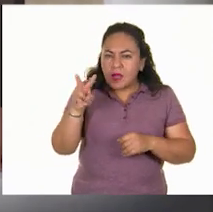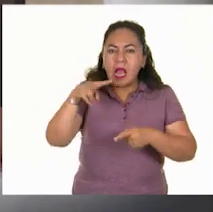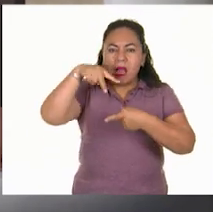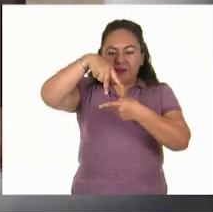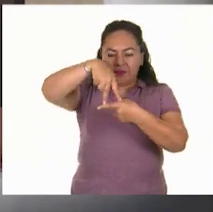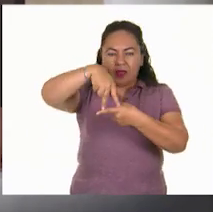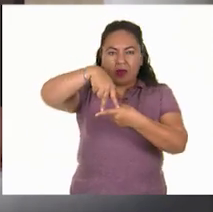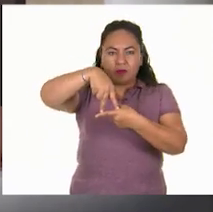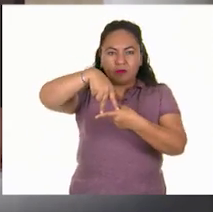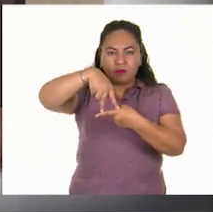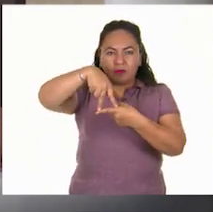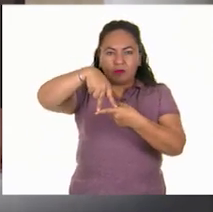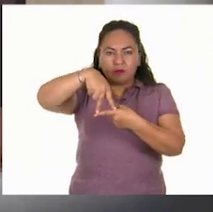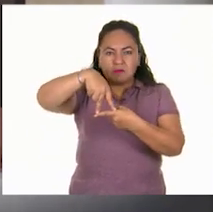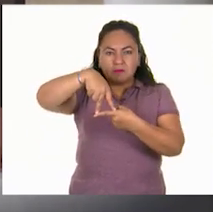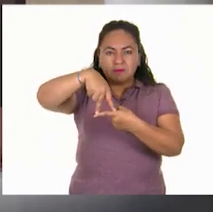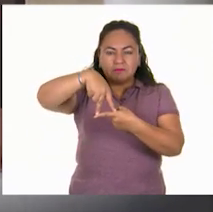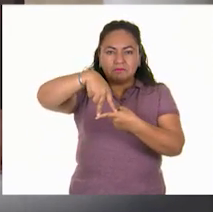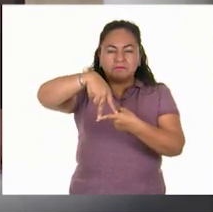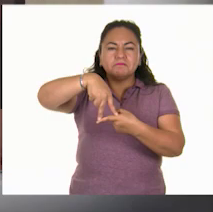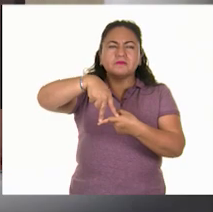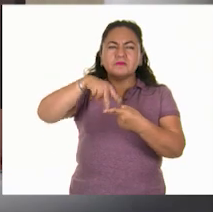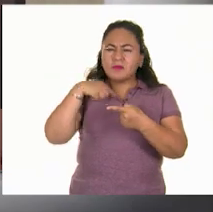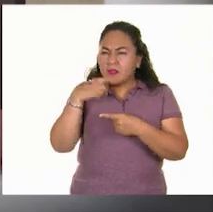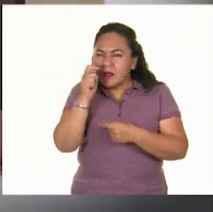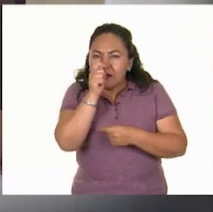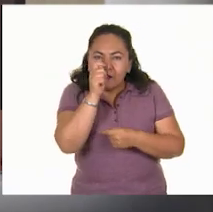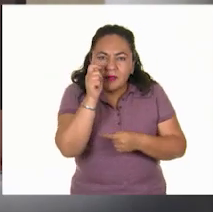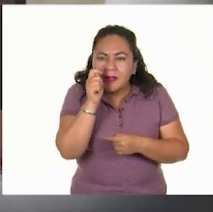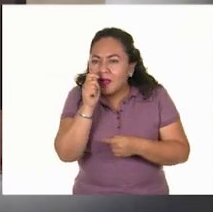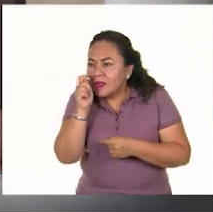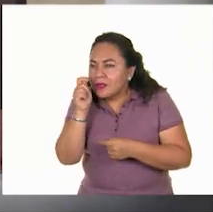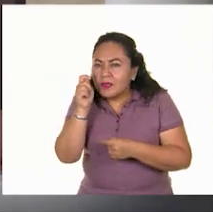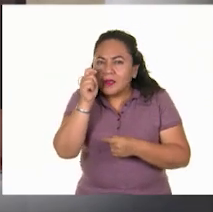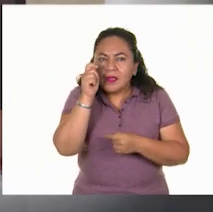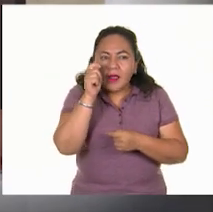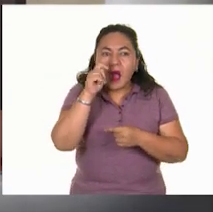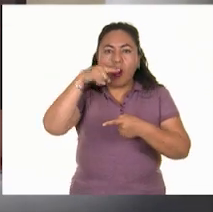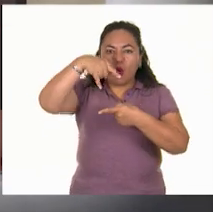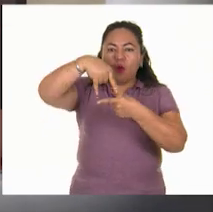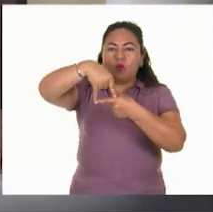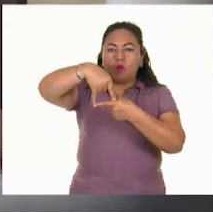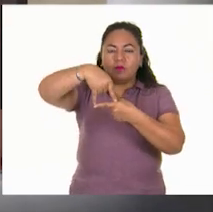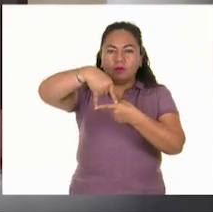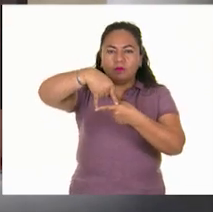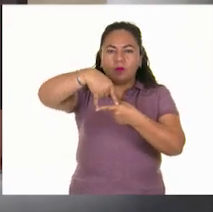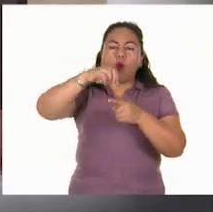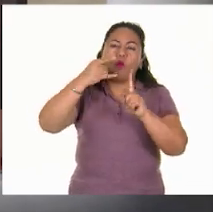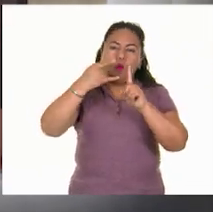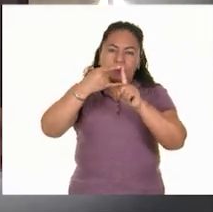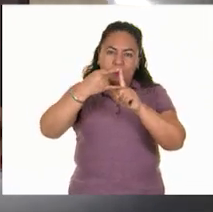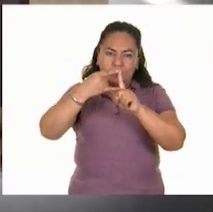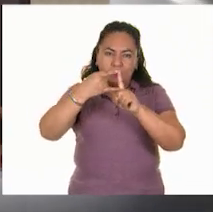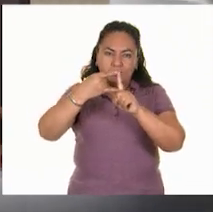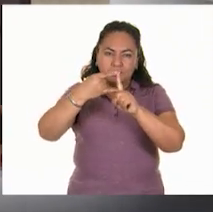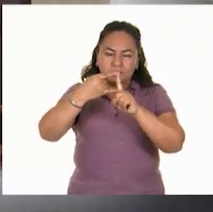un triángulo, por acá yo puedo ver un cuadrado. Ajá.